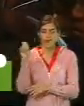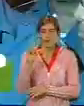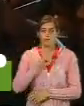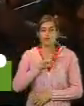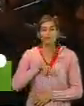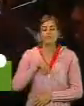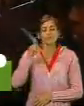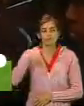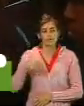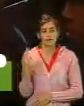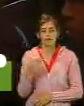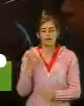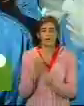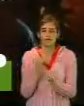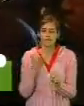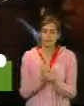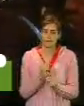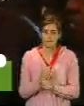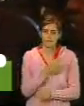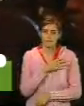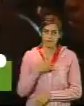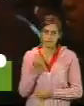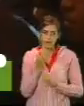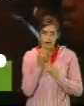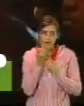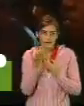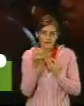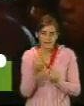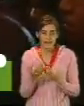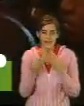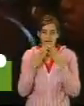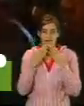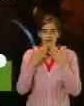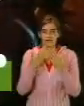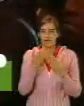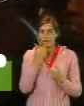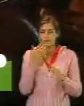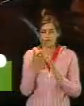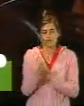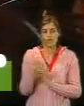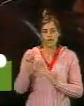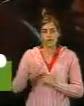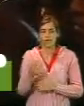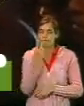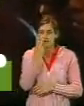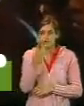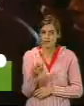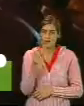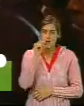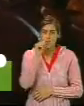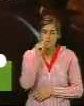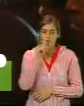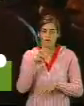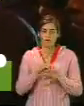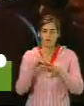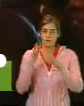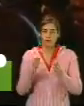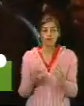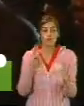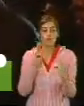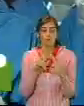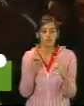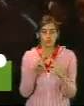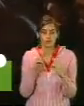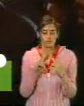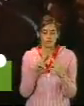Nosotros también, como trabajadores, queremos expresar nuestro agrado de que hoy día nos esté visitando el señor ministro, para que conozca